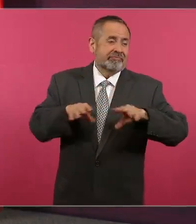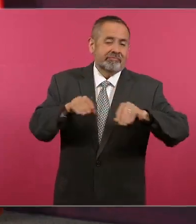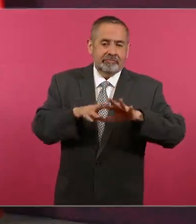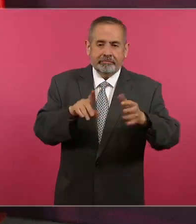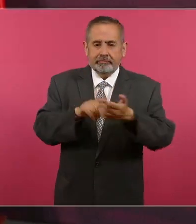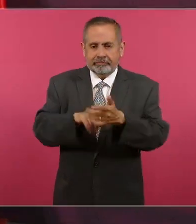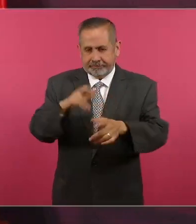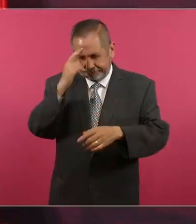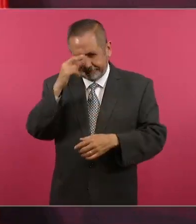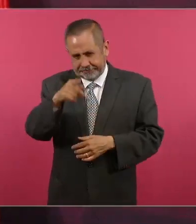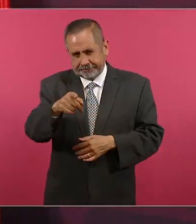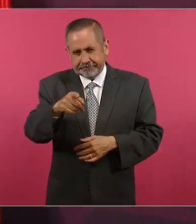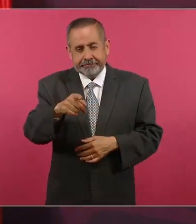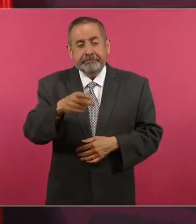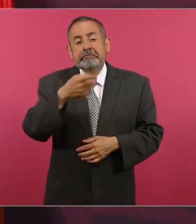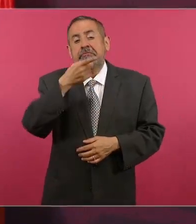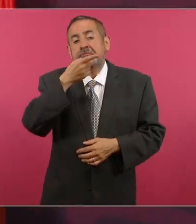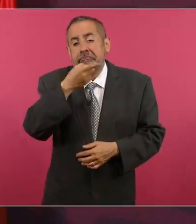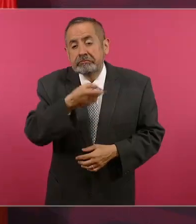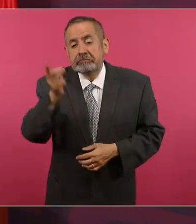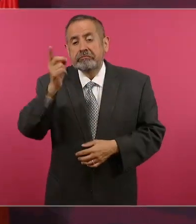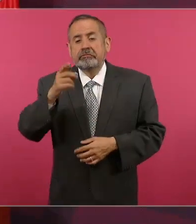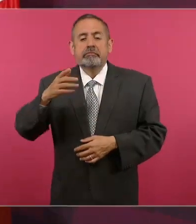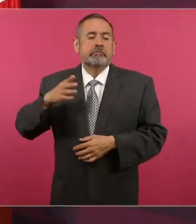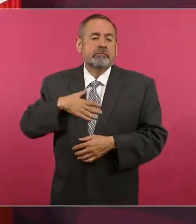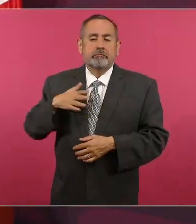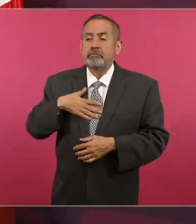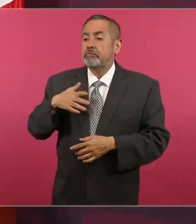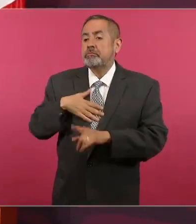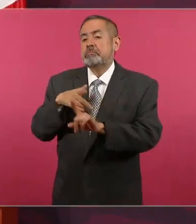cuando supuestamente yo me burlé